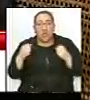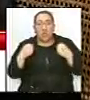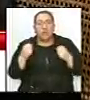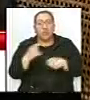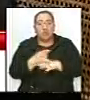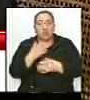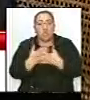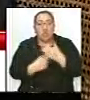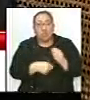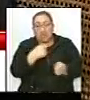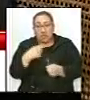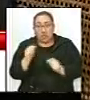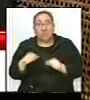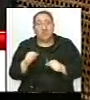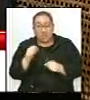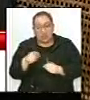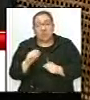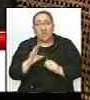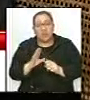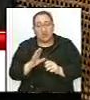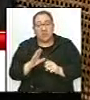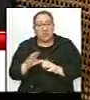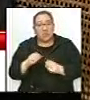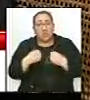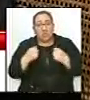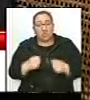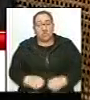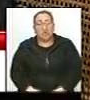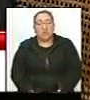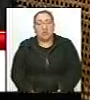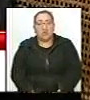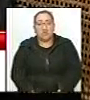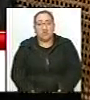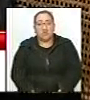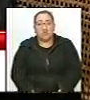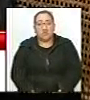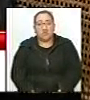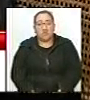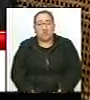las drogas, sí, señor, eso es hacer lucha contra las drogas.